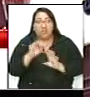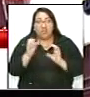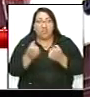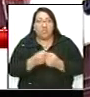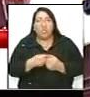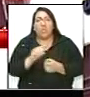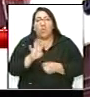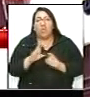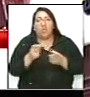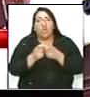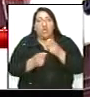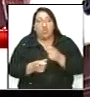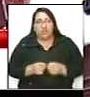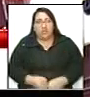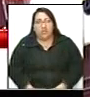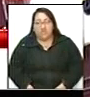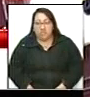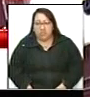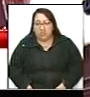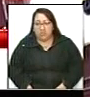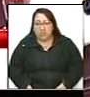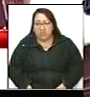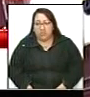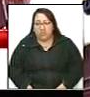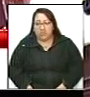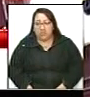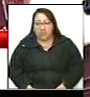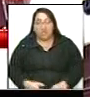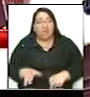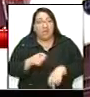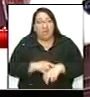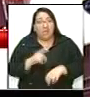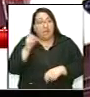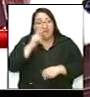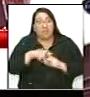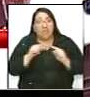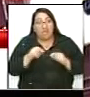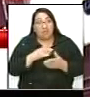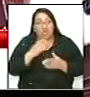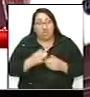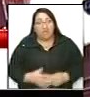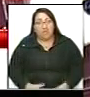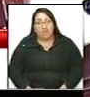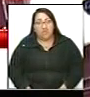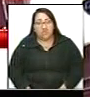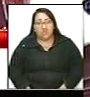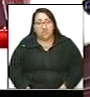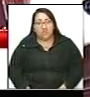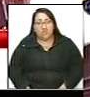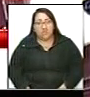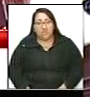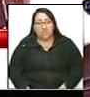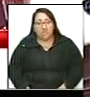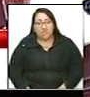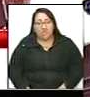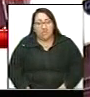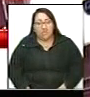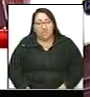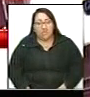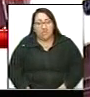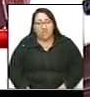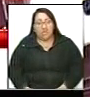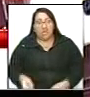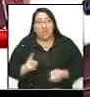a 4 congresistas. Y hubo situaciones pues complicadas, ¿no? Pero ahí esas situaciones complicadas, hasta hoy día creo que hay una persona que está en